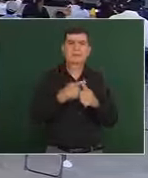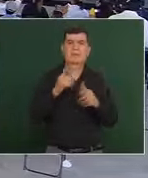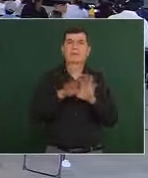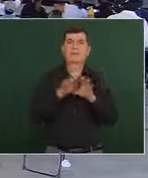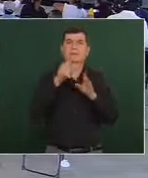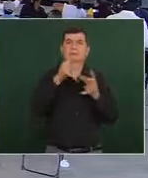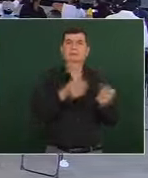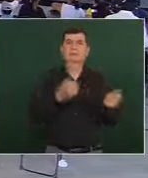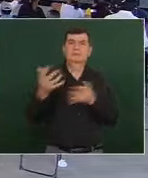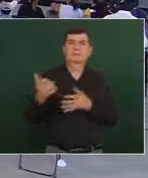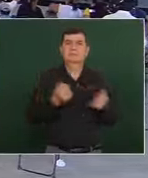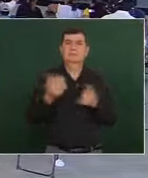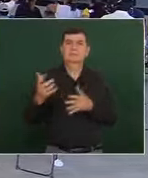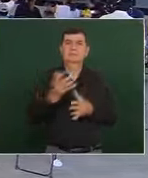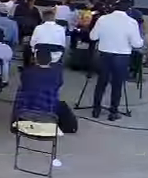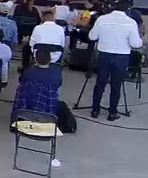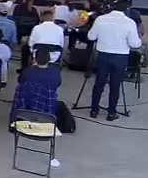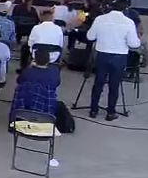descarga.